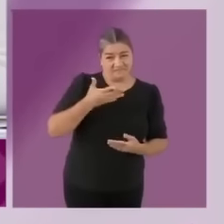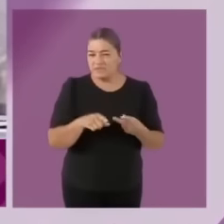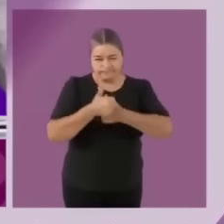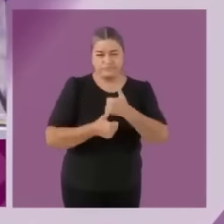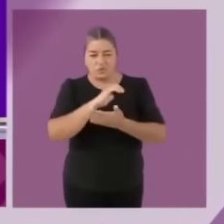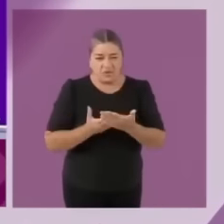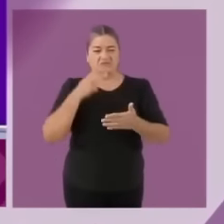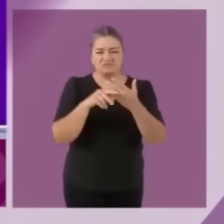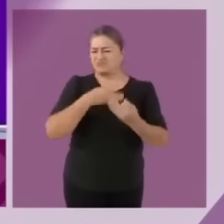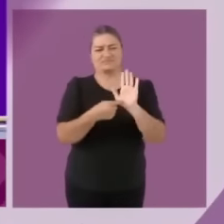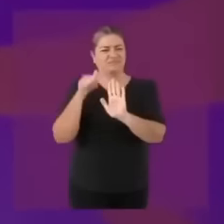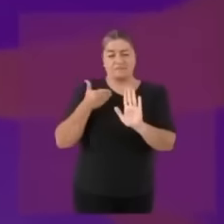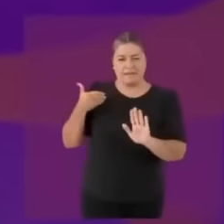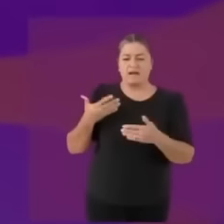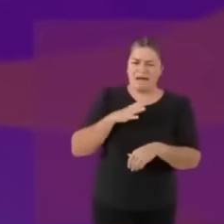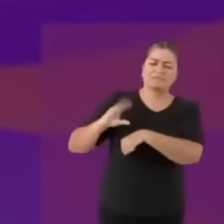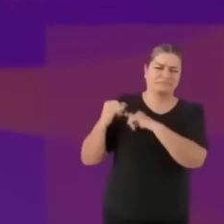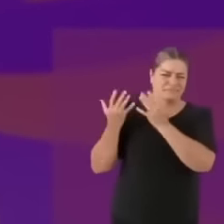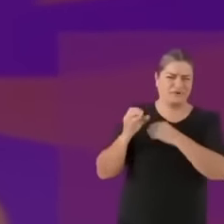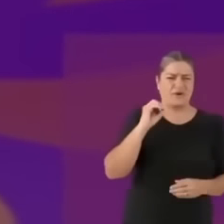gobierno.